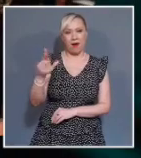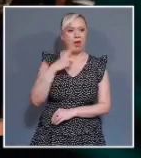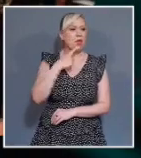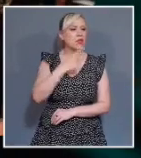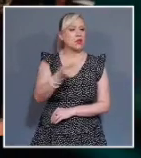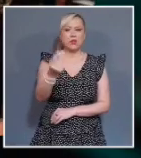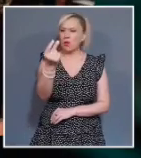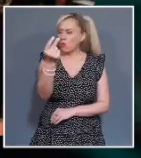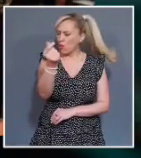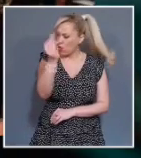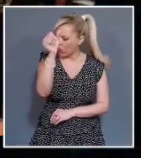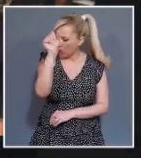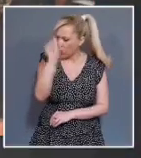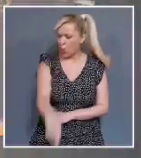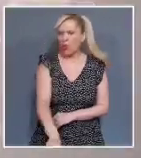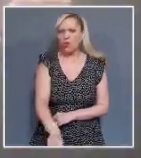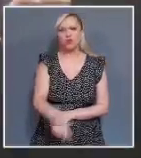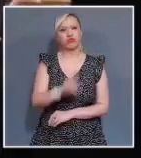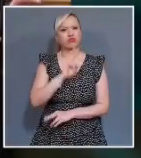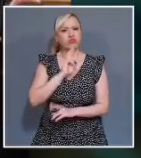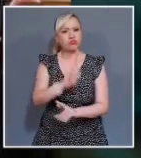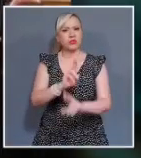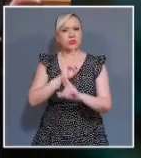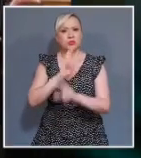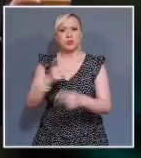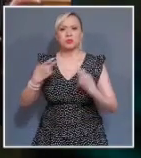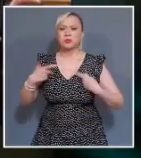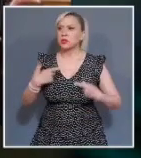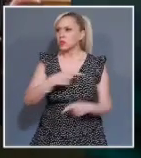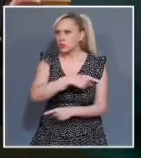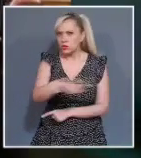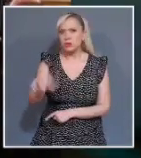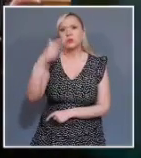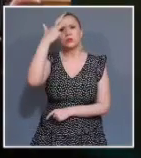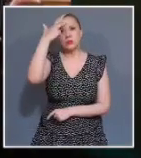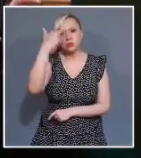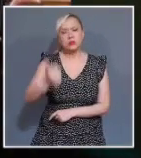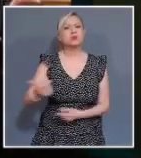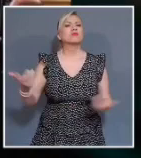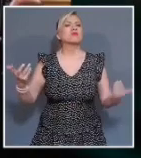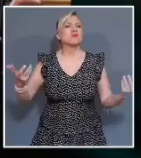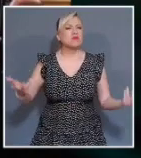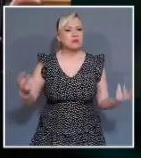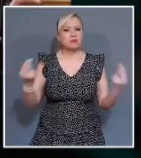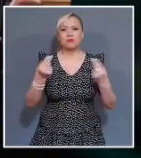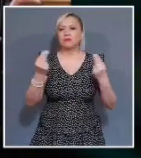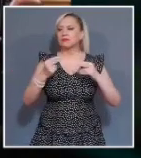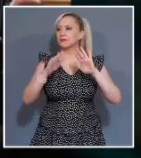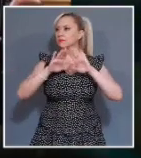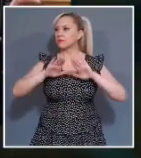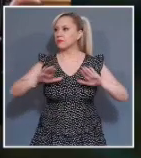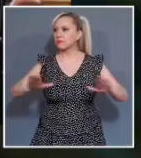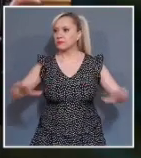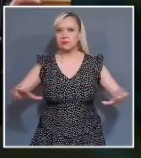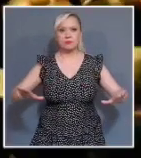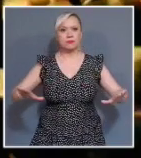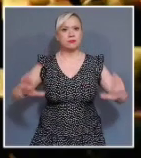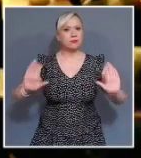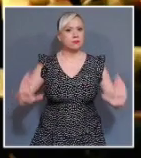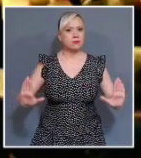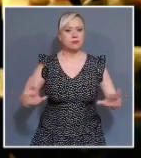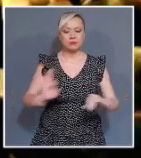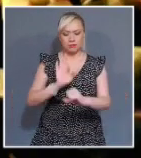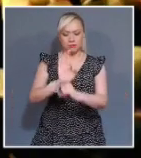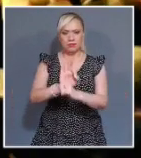y efectiva respuesta a la sociedad, con el objeto de restablecer y proteger sus derechos.